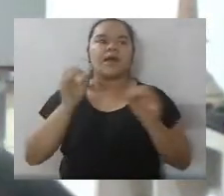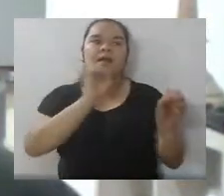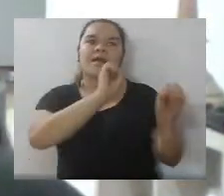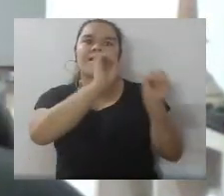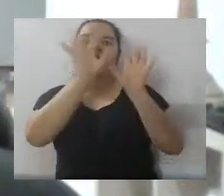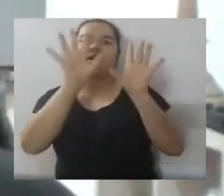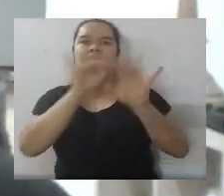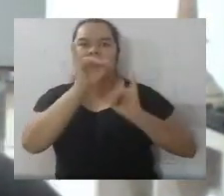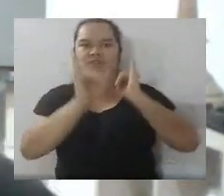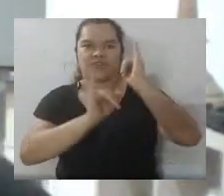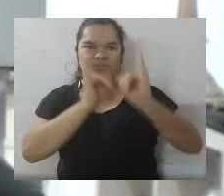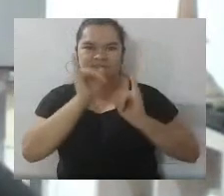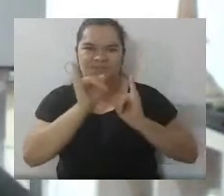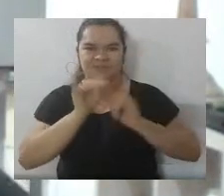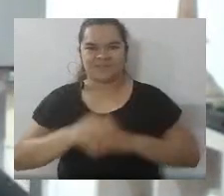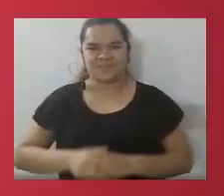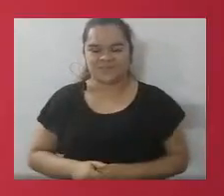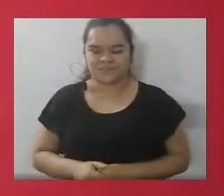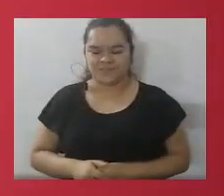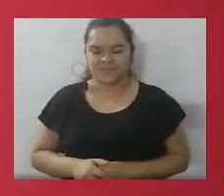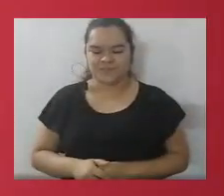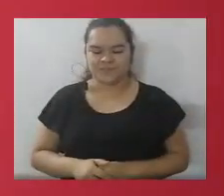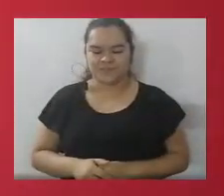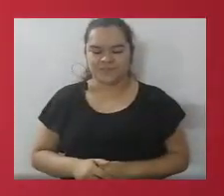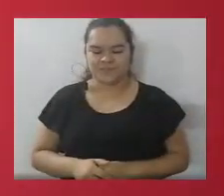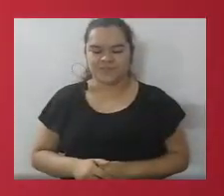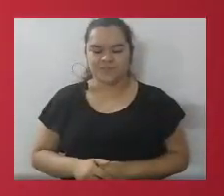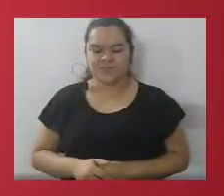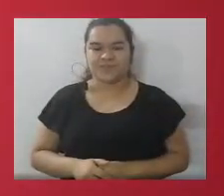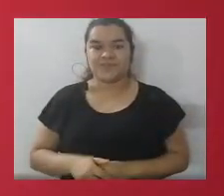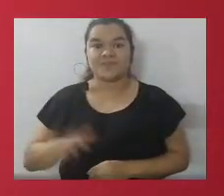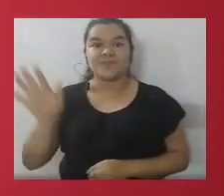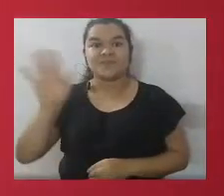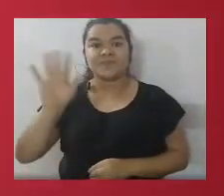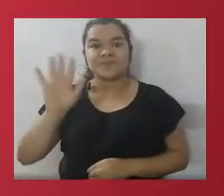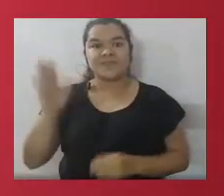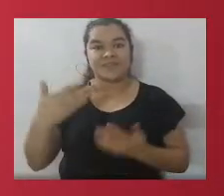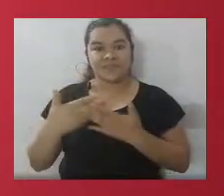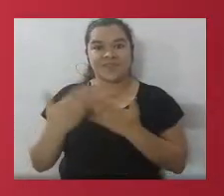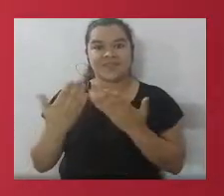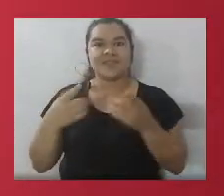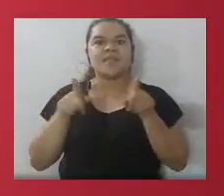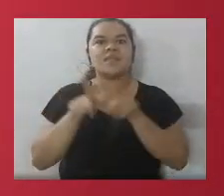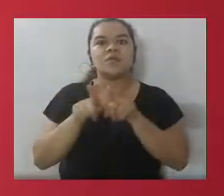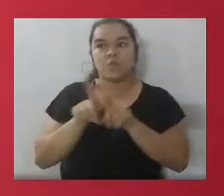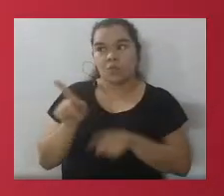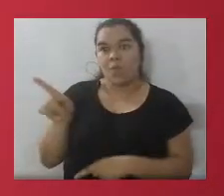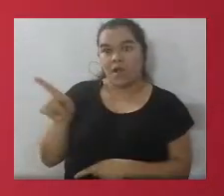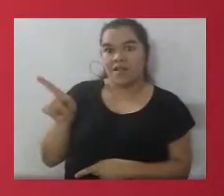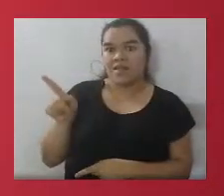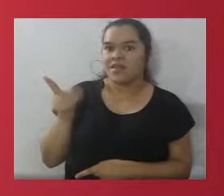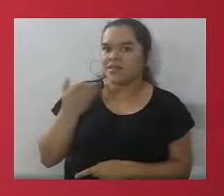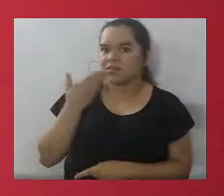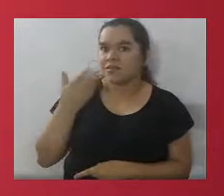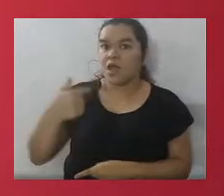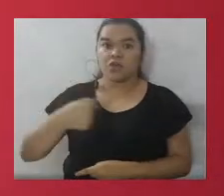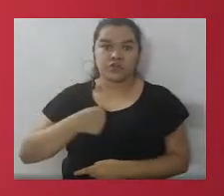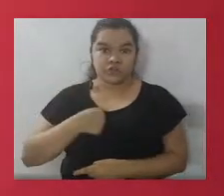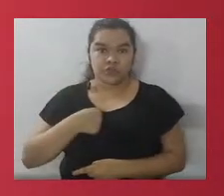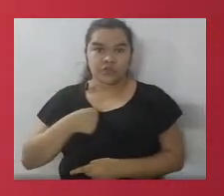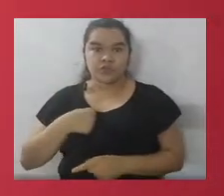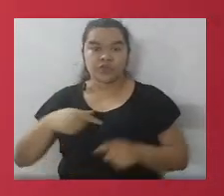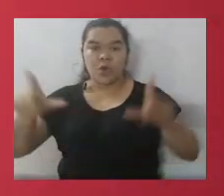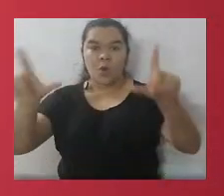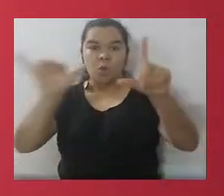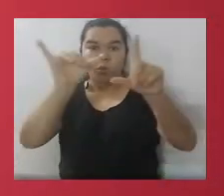Silvia. Hola, muy buenos días. Bueno, sí, como dijo Cari, estaré yo pendiente de las consultas,